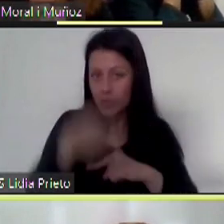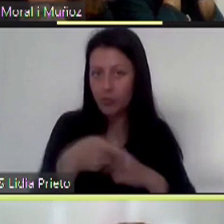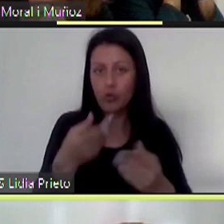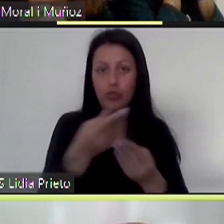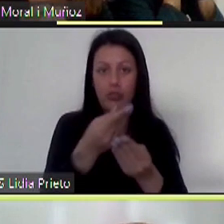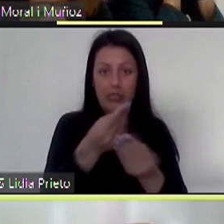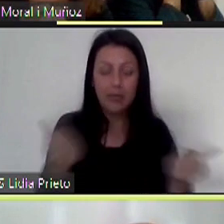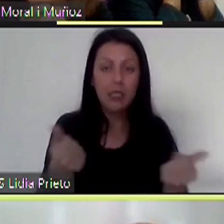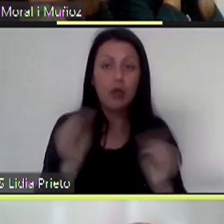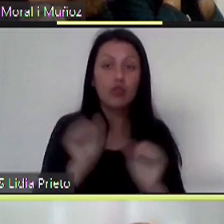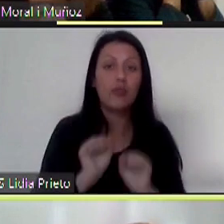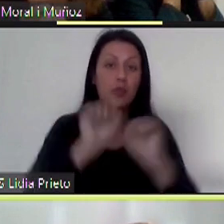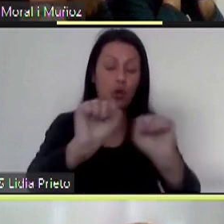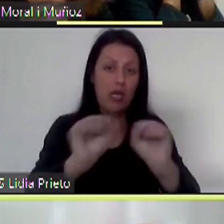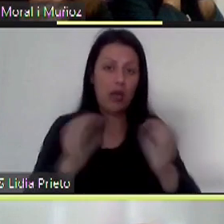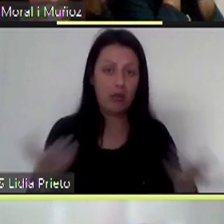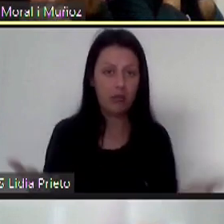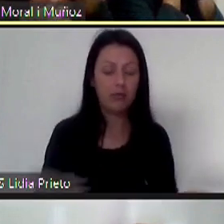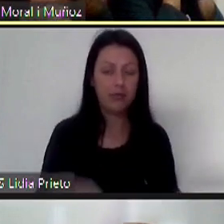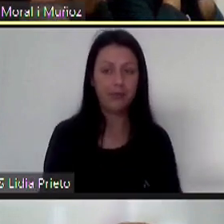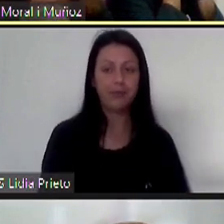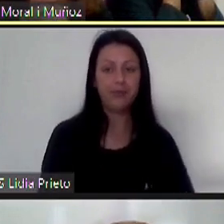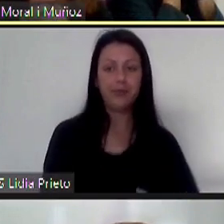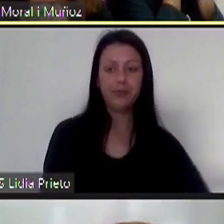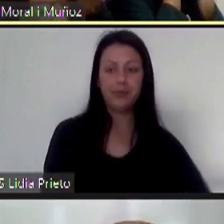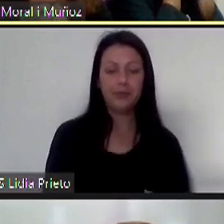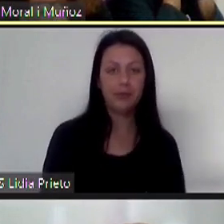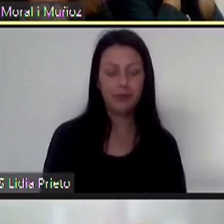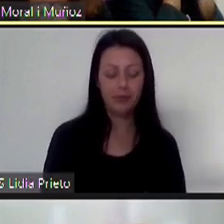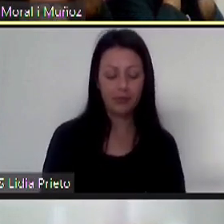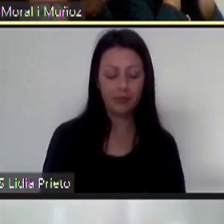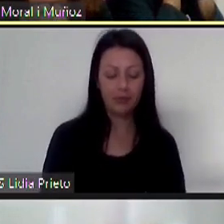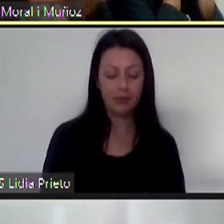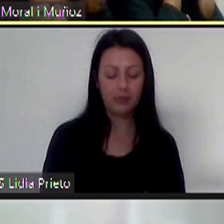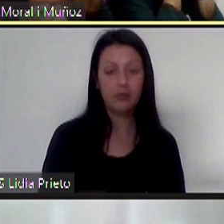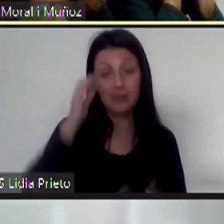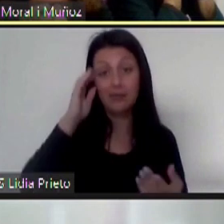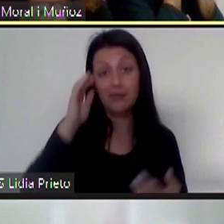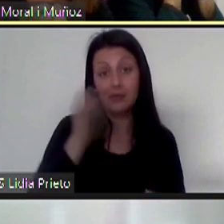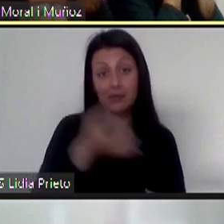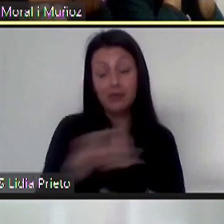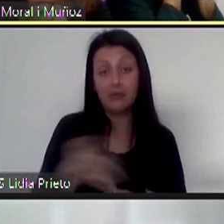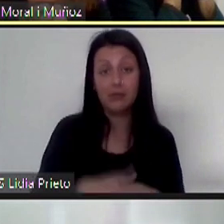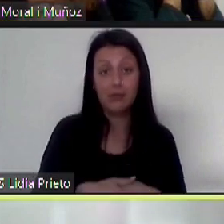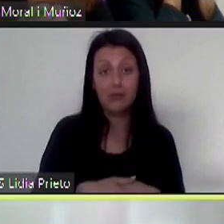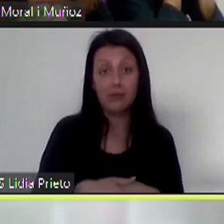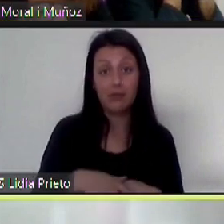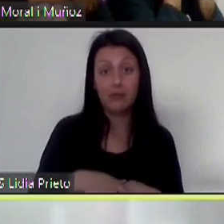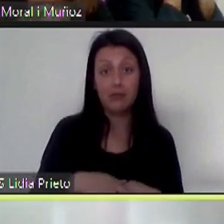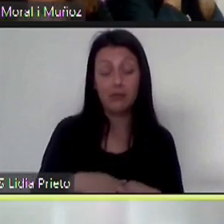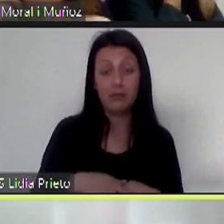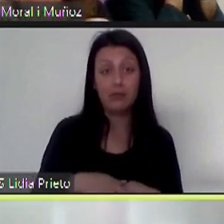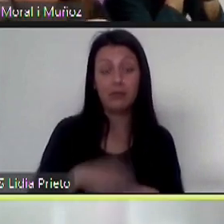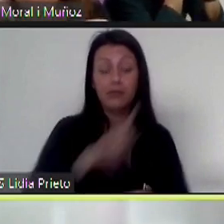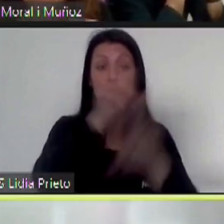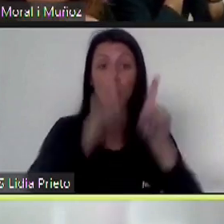bloquea al usuario en WhatsApp o lo que sea, ¿no? Correcto. Ya se ha respondido. Claro, yo entiendo que es lo correcto. Vale, mi otra